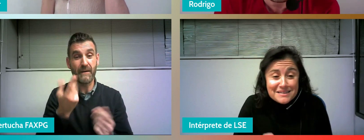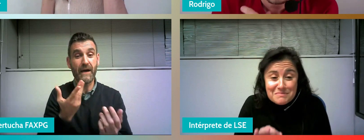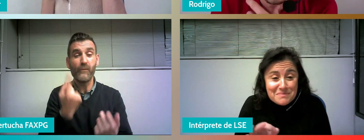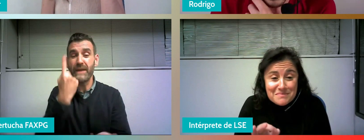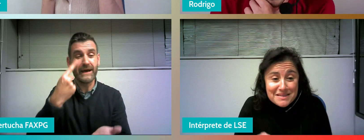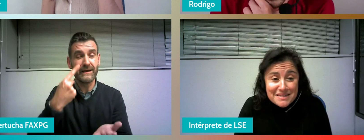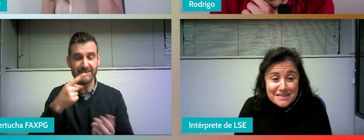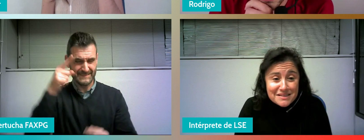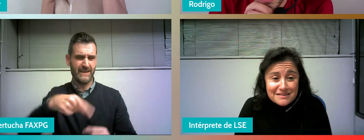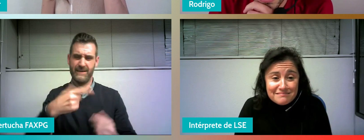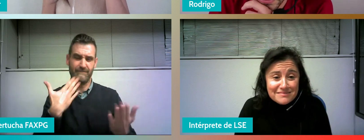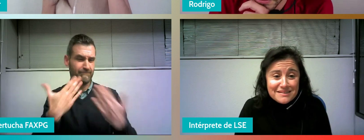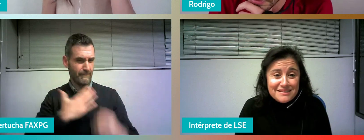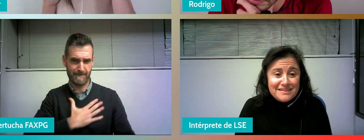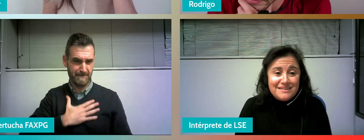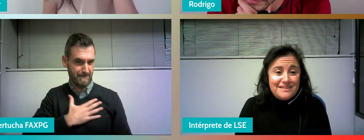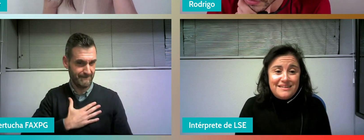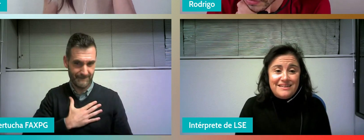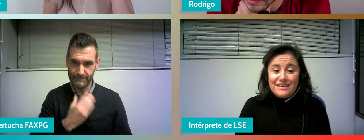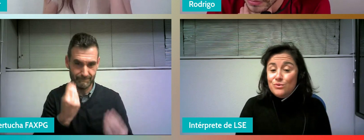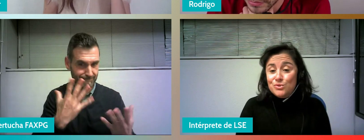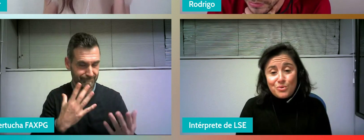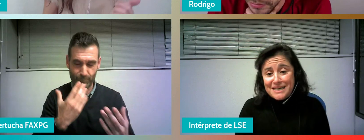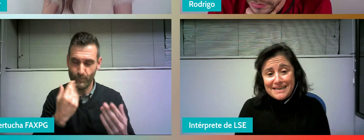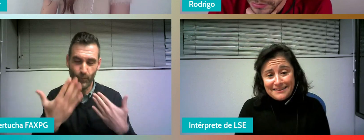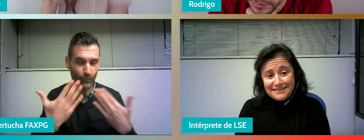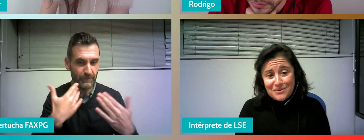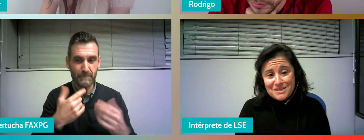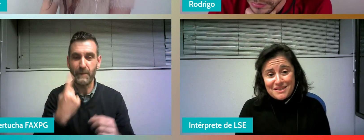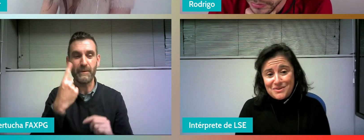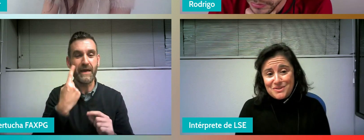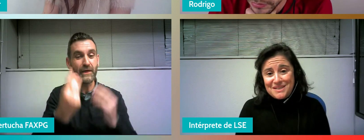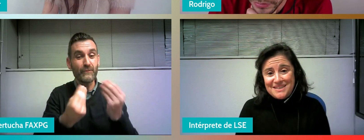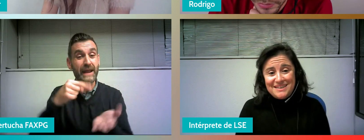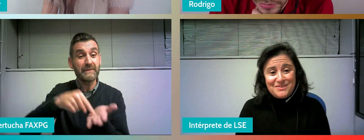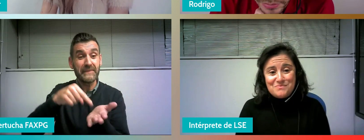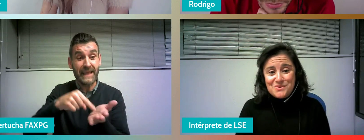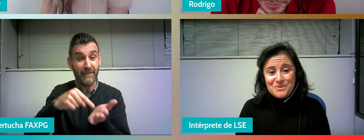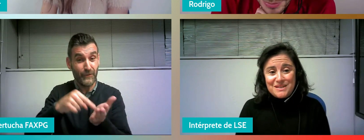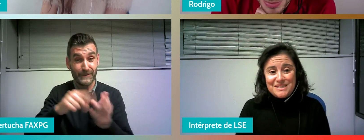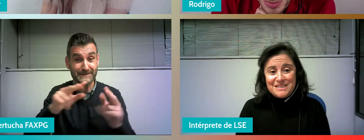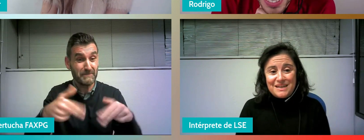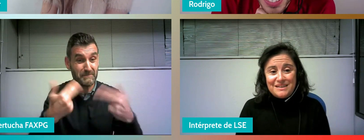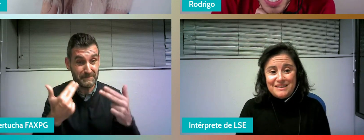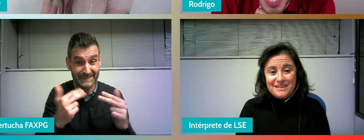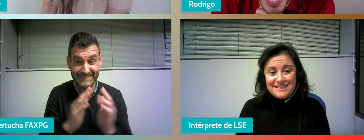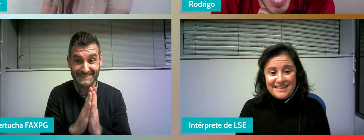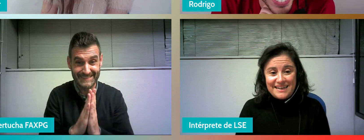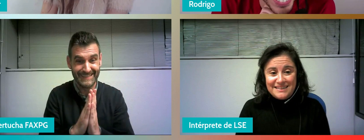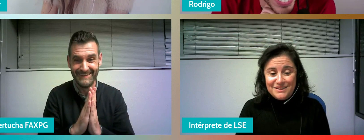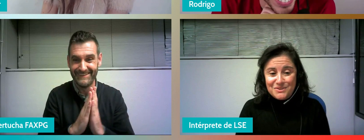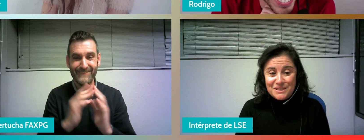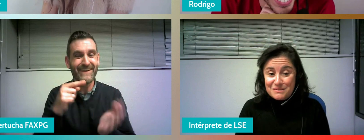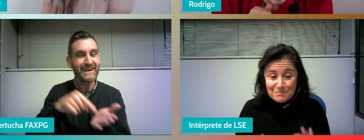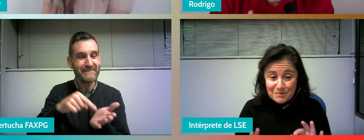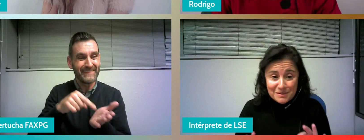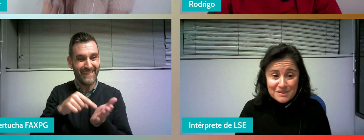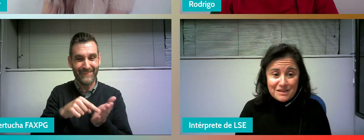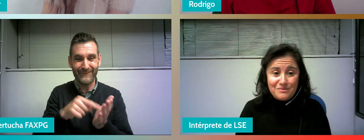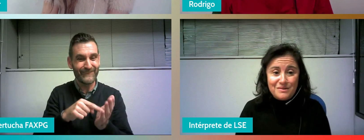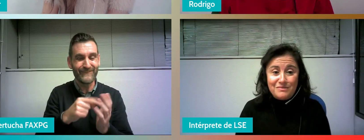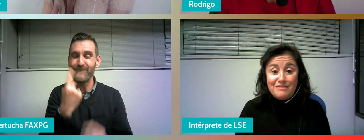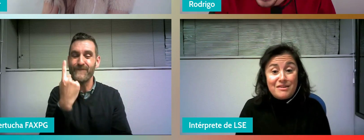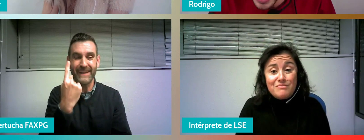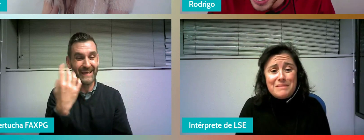Xa, se me permitides, te gustou encantado de estar con vos en este ratiño, e se me